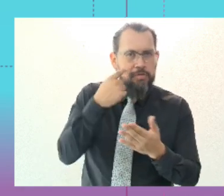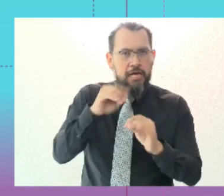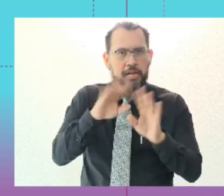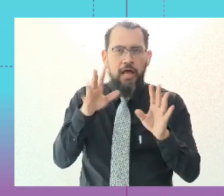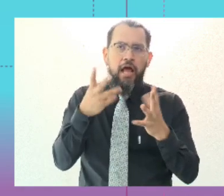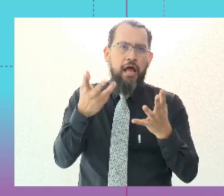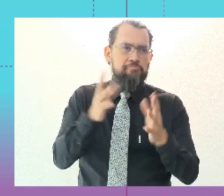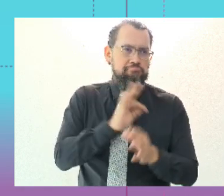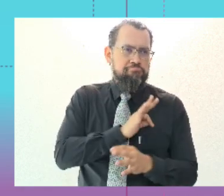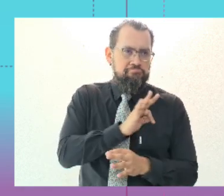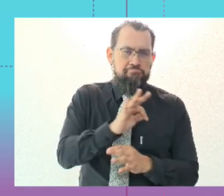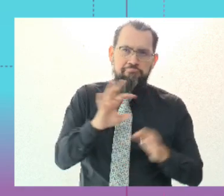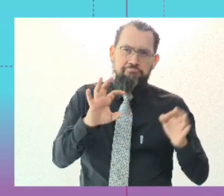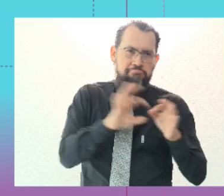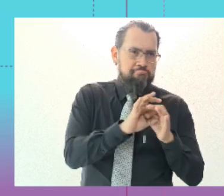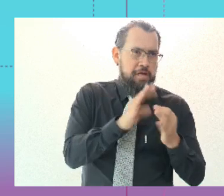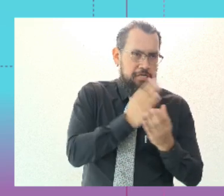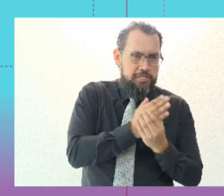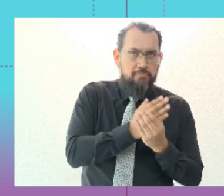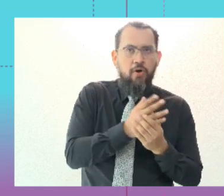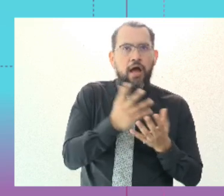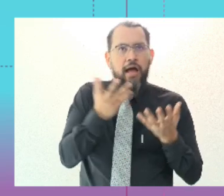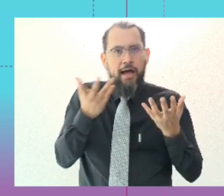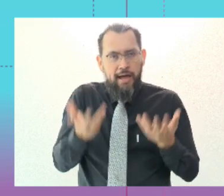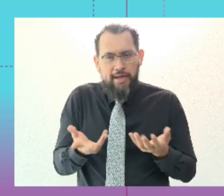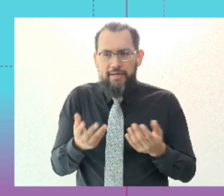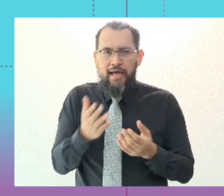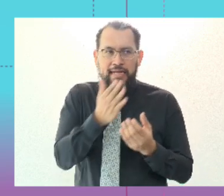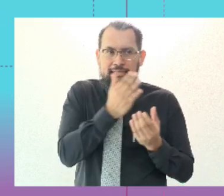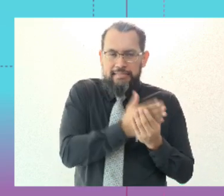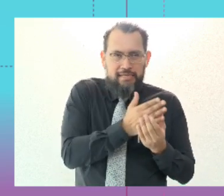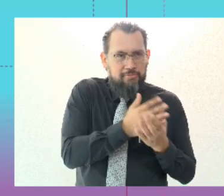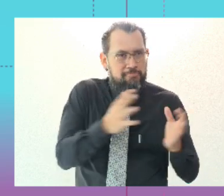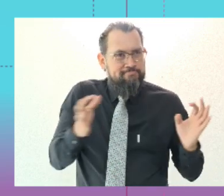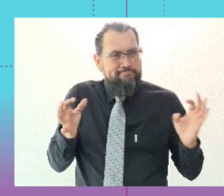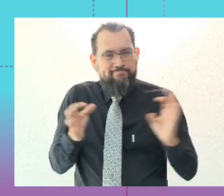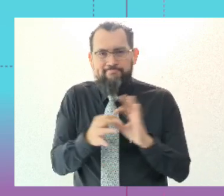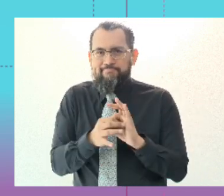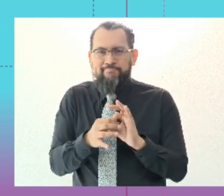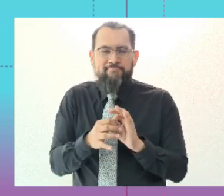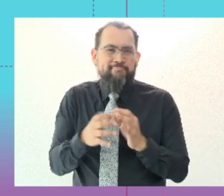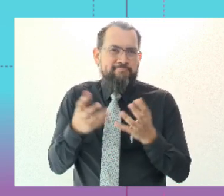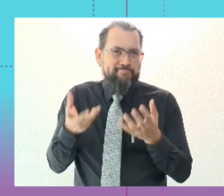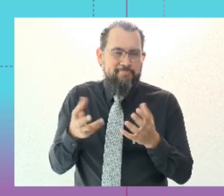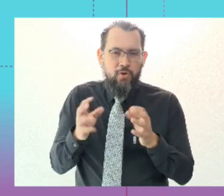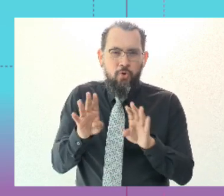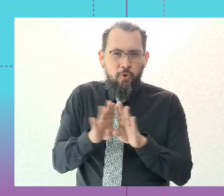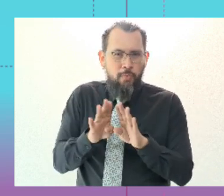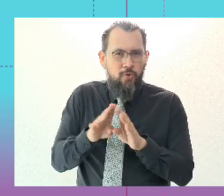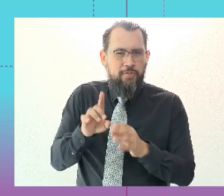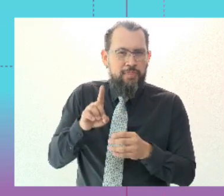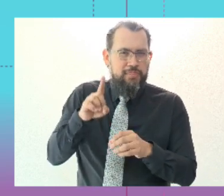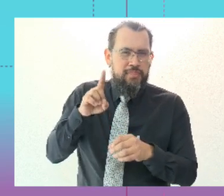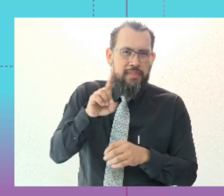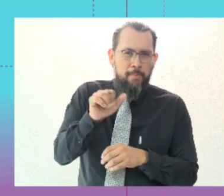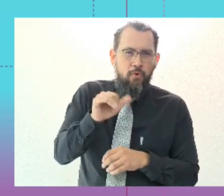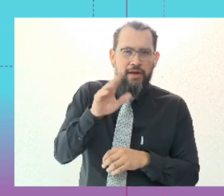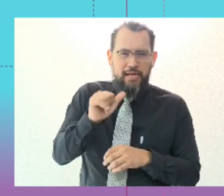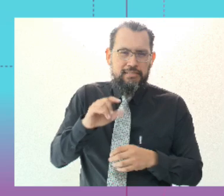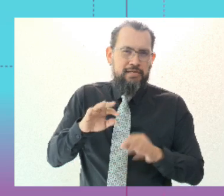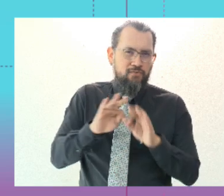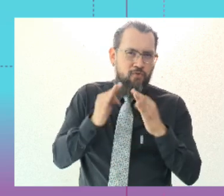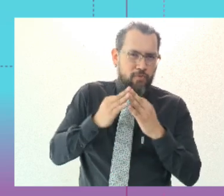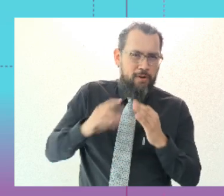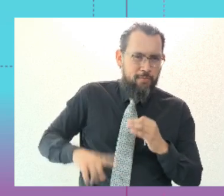No podemos entender una democracia sin archivos, sin gestión documental, sin números y estadísticas bien